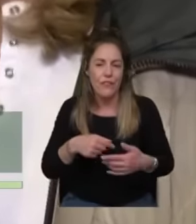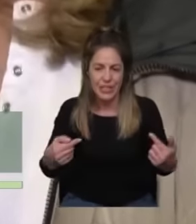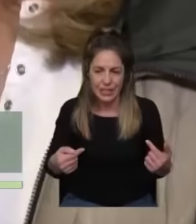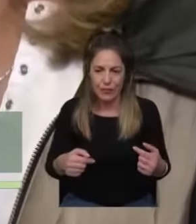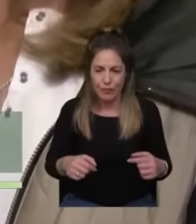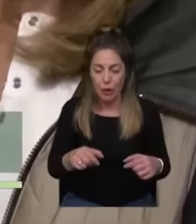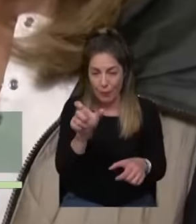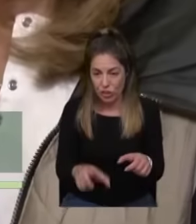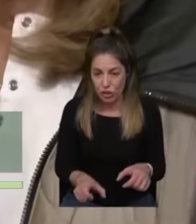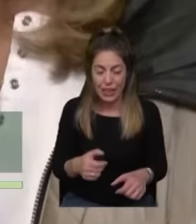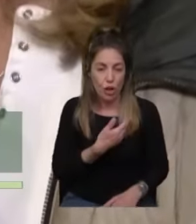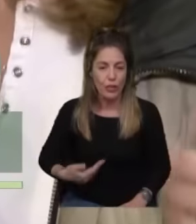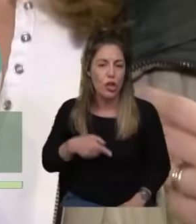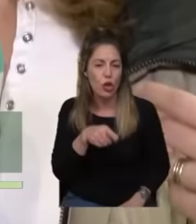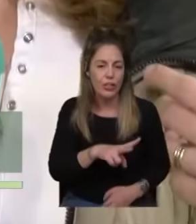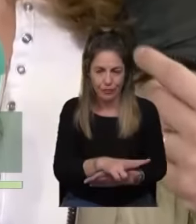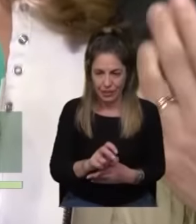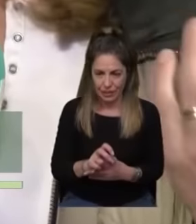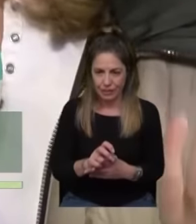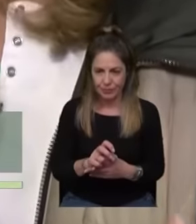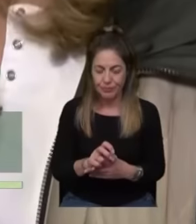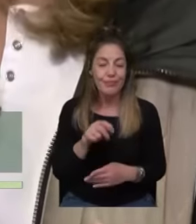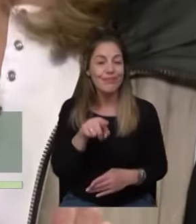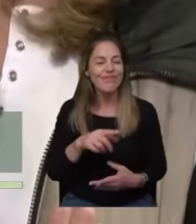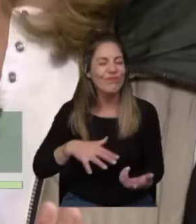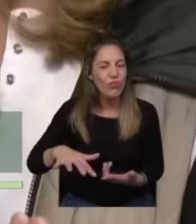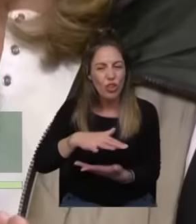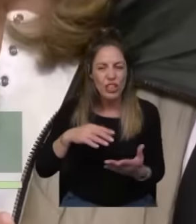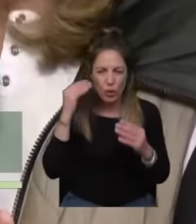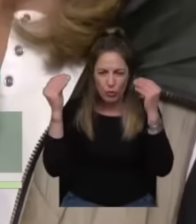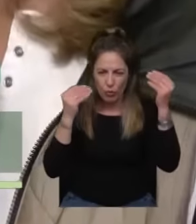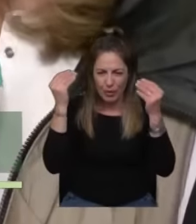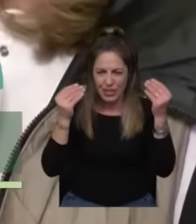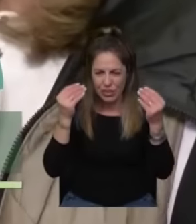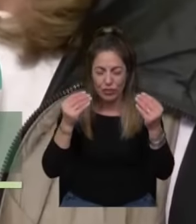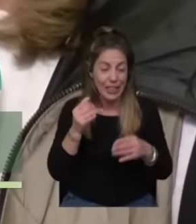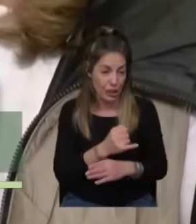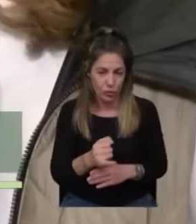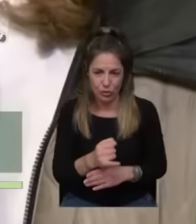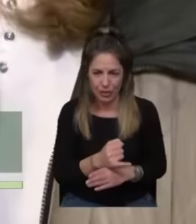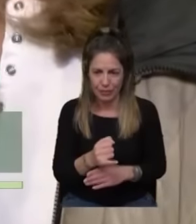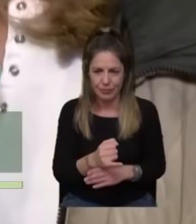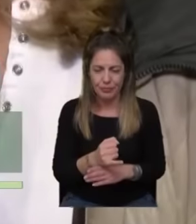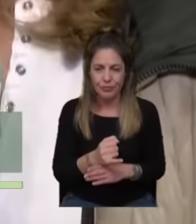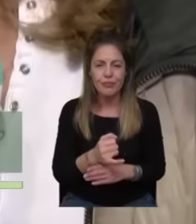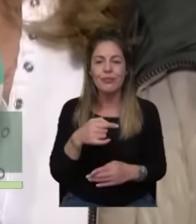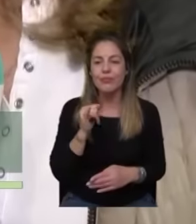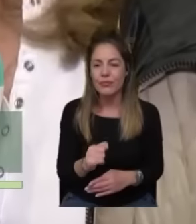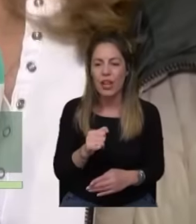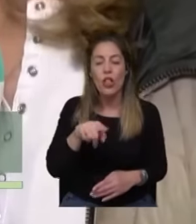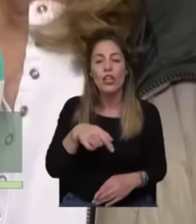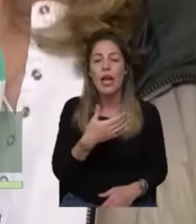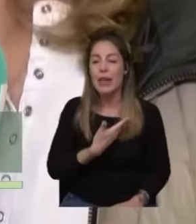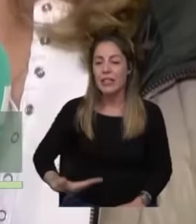gobierno, por ir contra la Fiscalía. Ese es un contexto de preocupación institucional y donde el